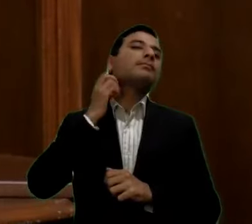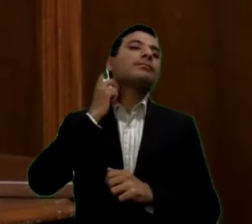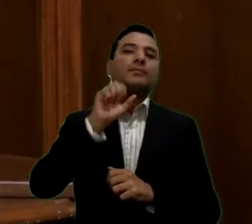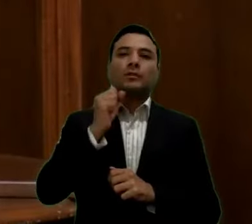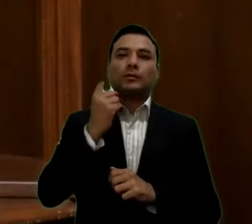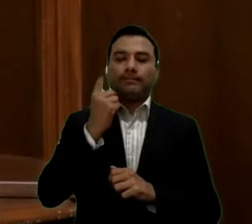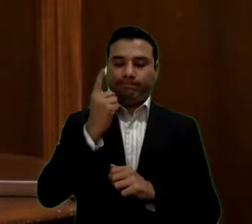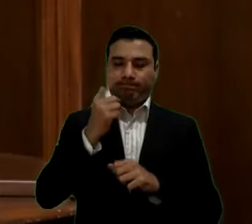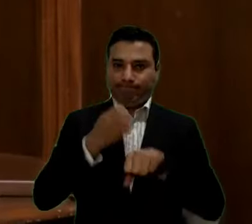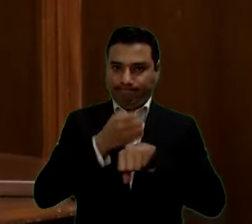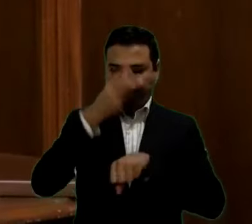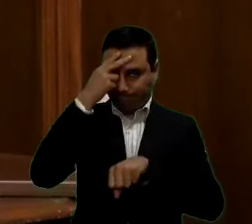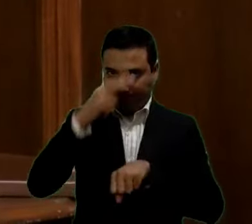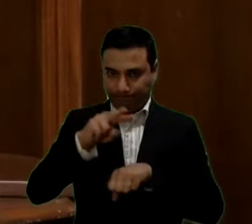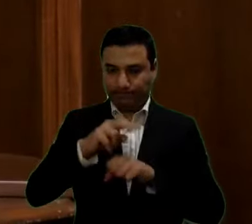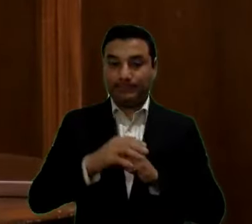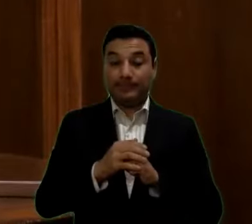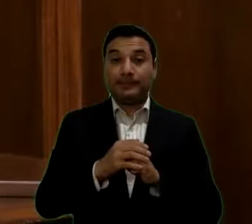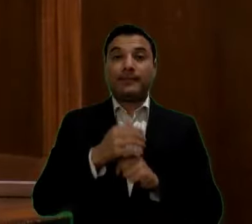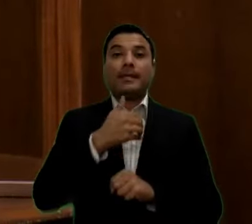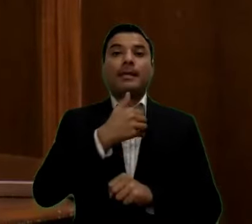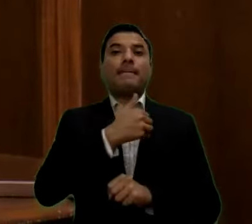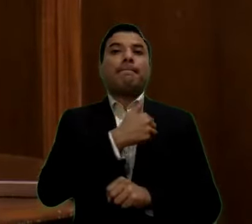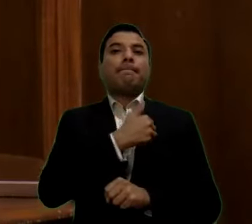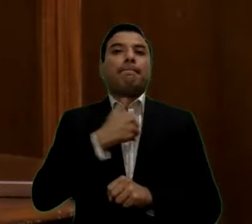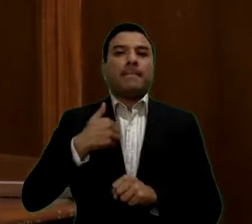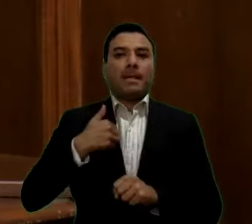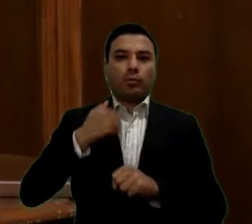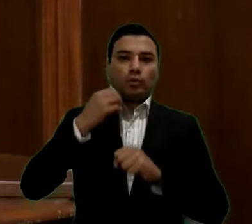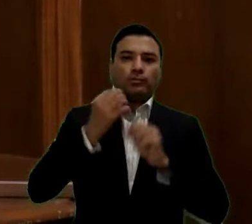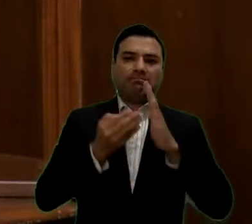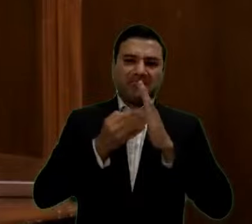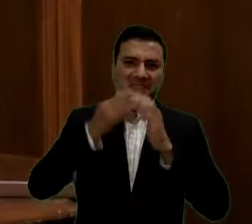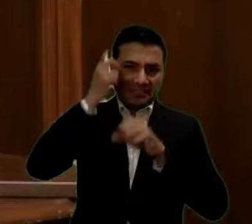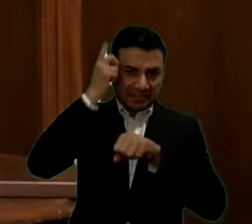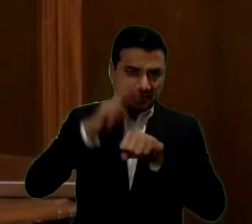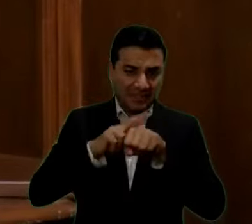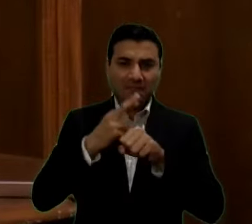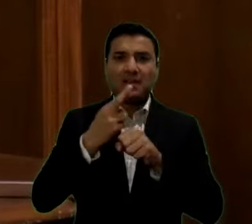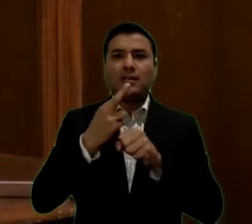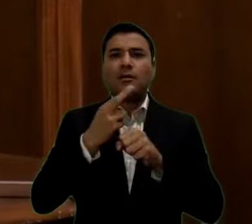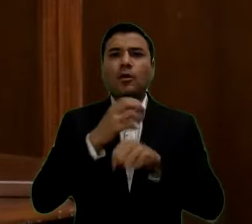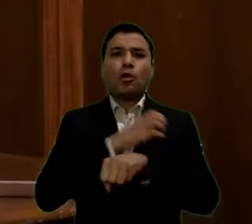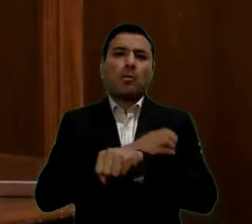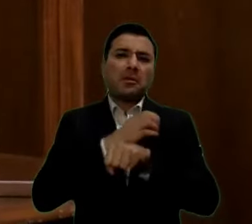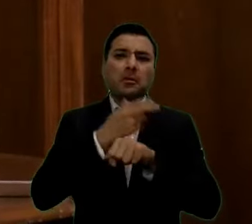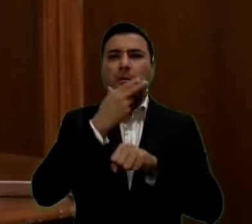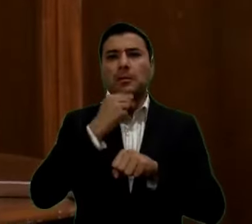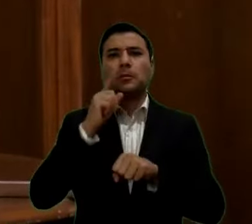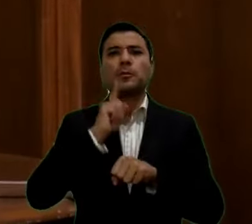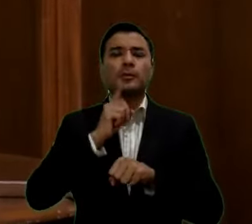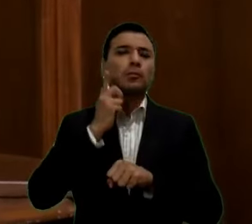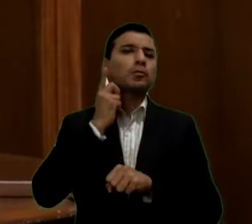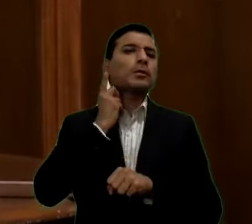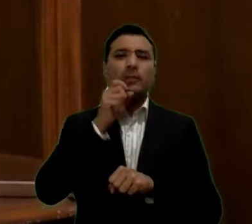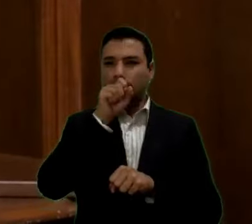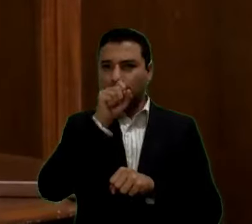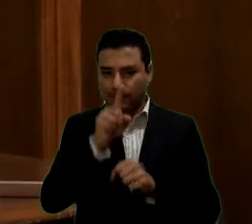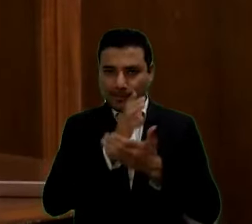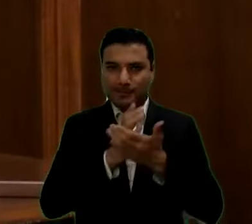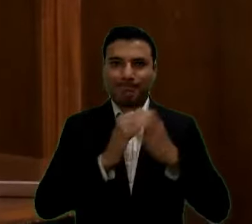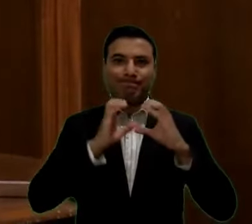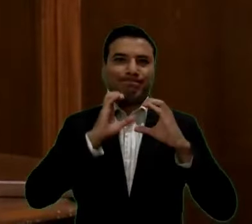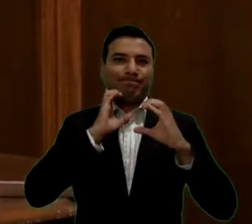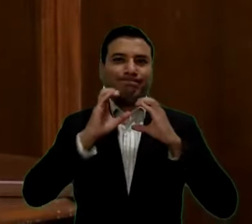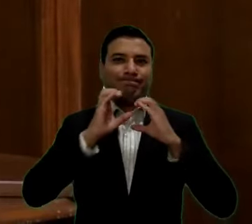México, integrantes de la directiva, compañeras diputadas y diputados y medios de comunicación